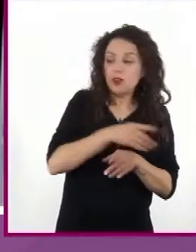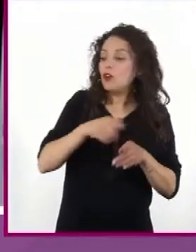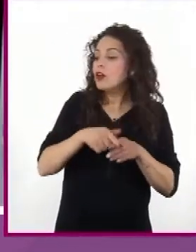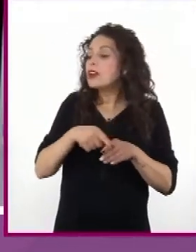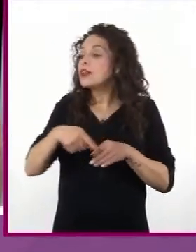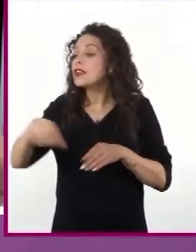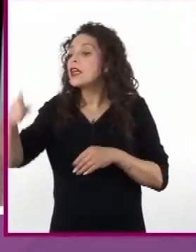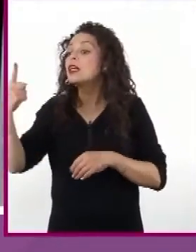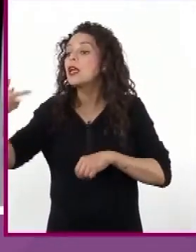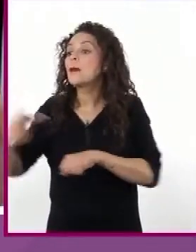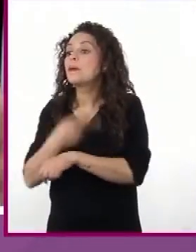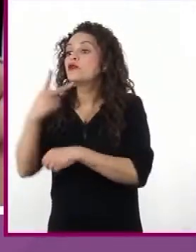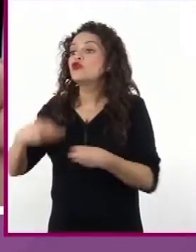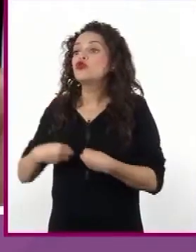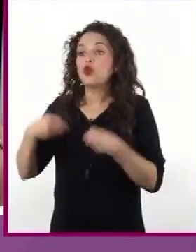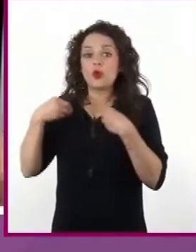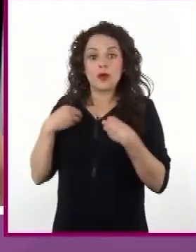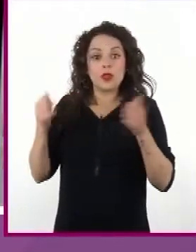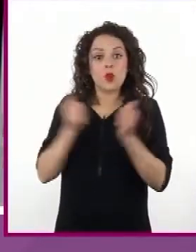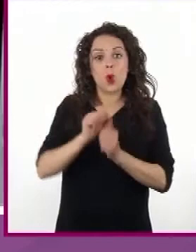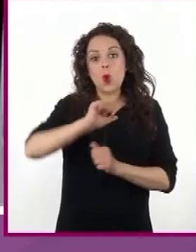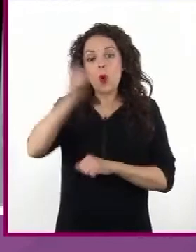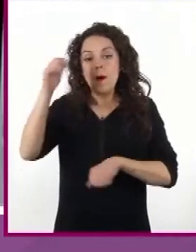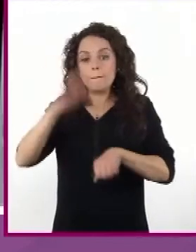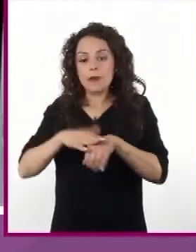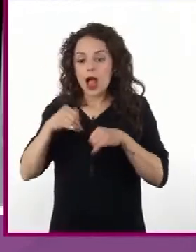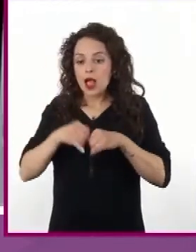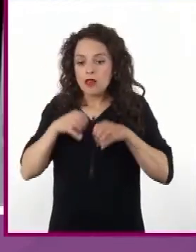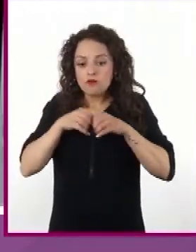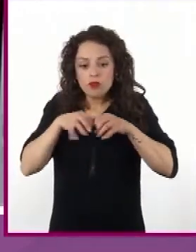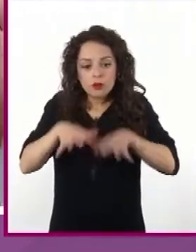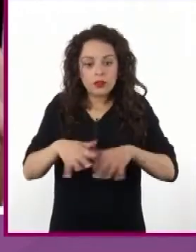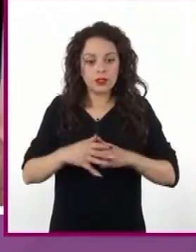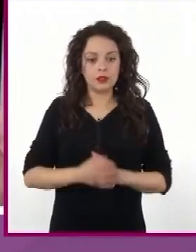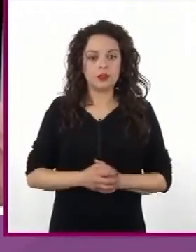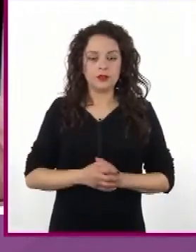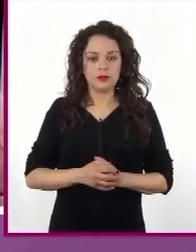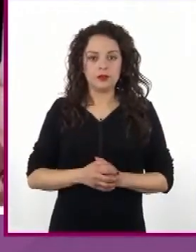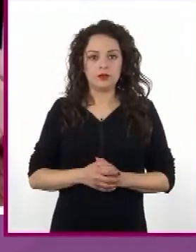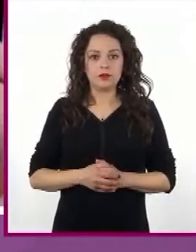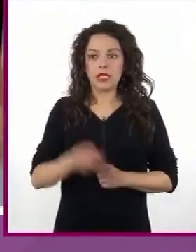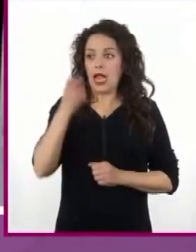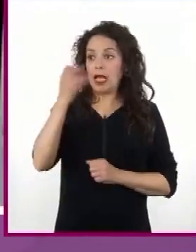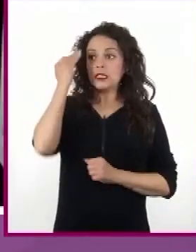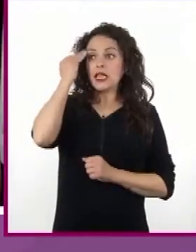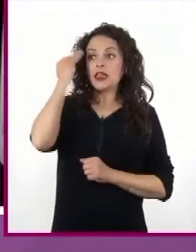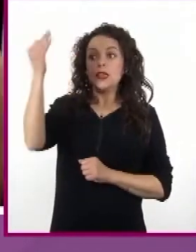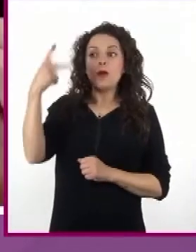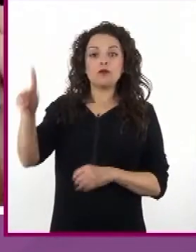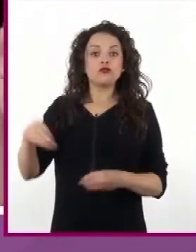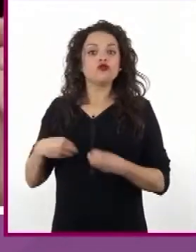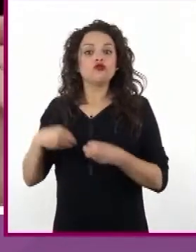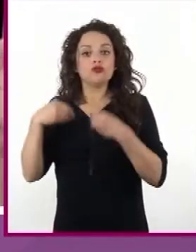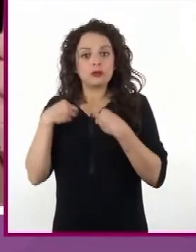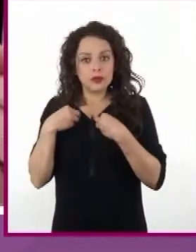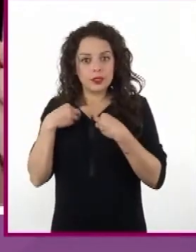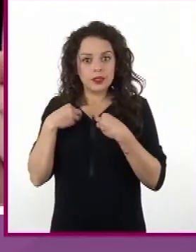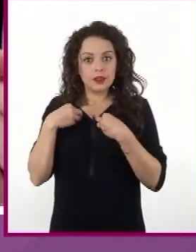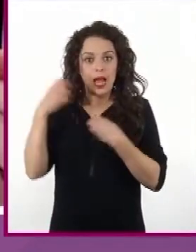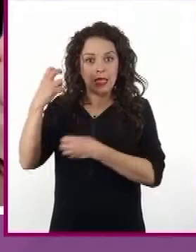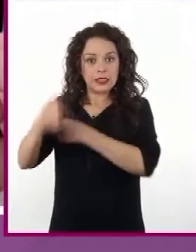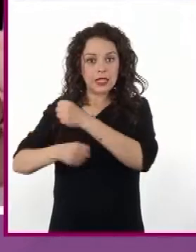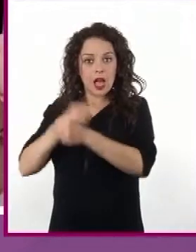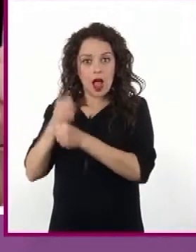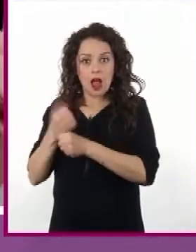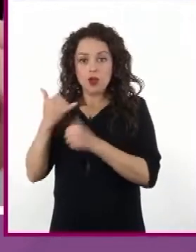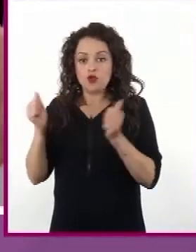llenarlos a través de otros documentos, otros actores de la época y la propia